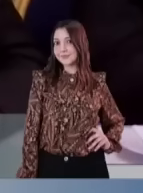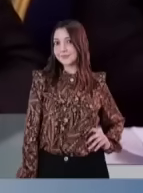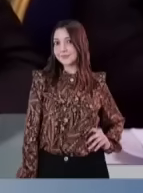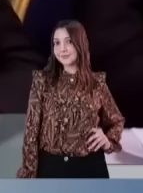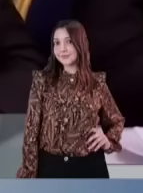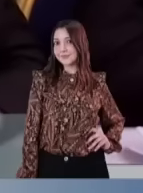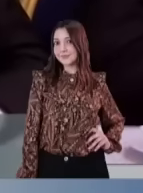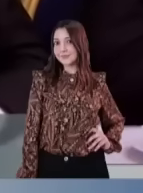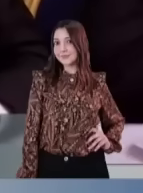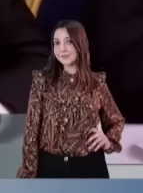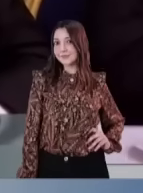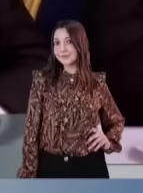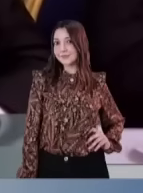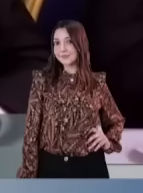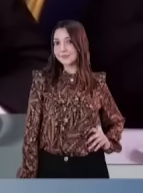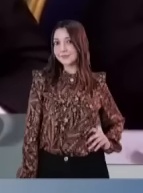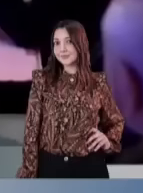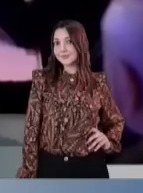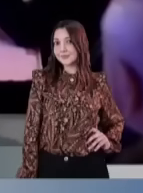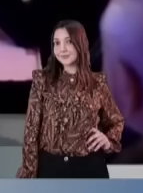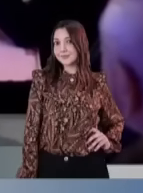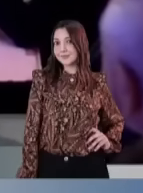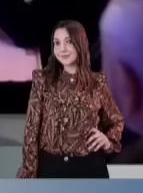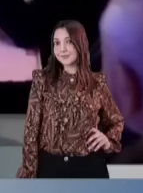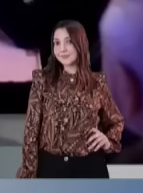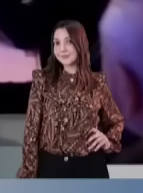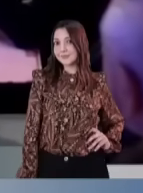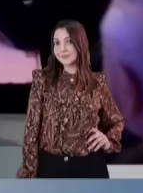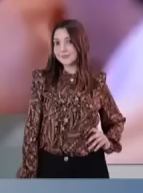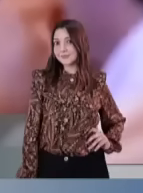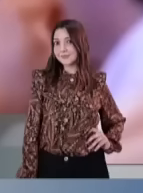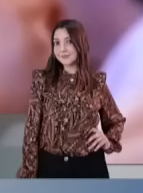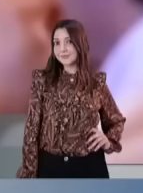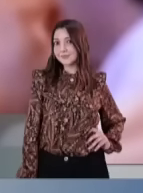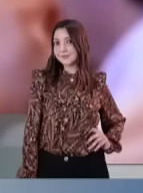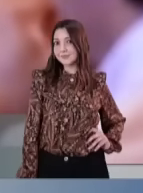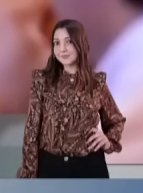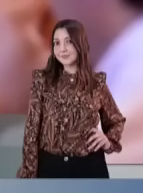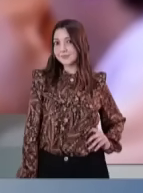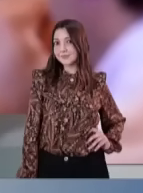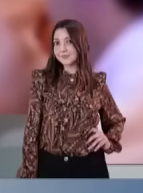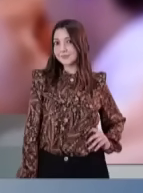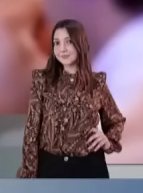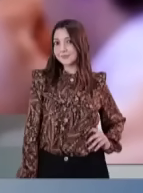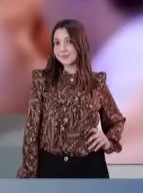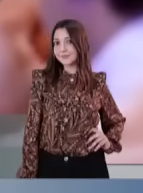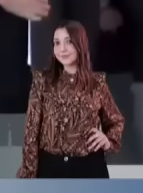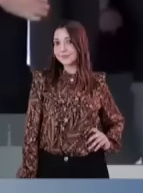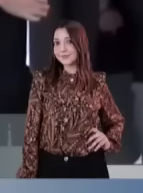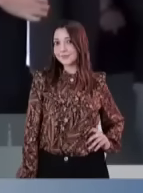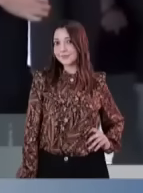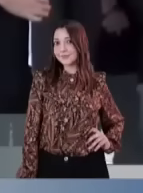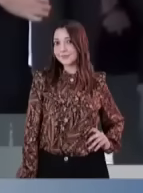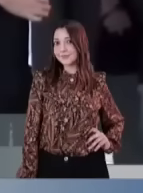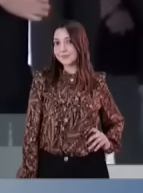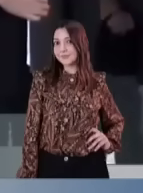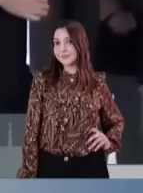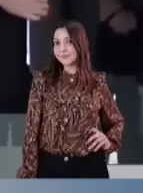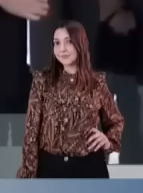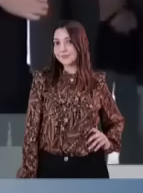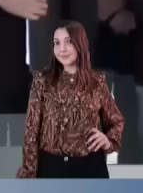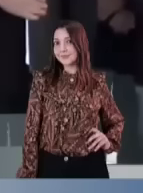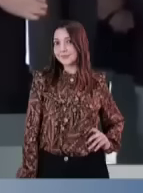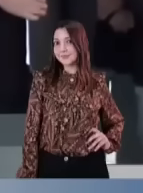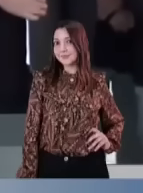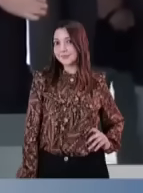a todo el entorno político. Y lo otro es que habría que ver cómo queda conformado el comité político. Ojo, quiénes